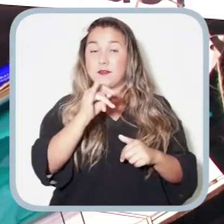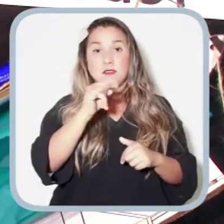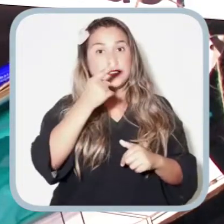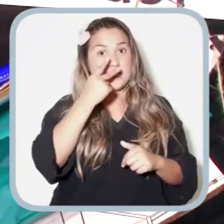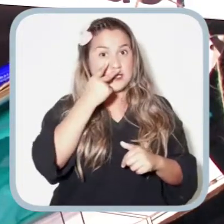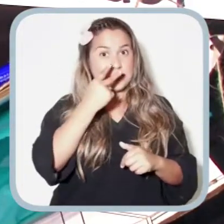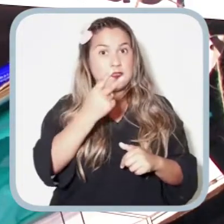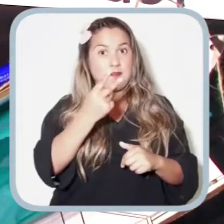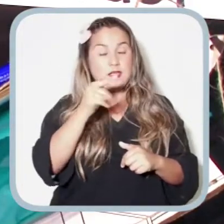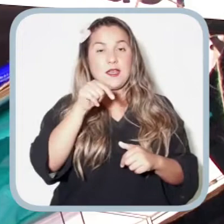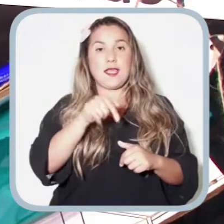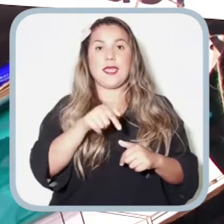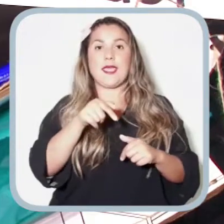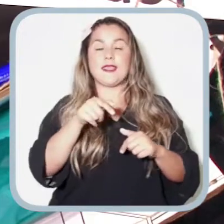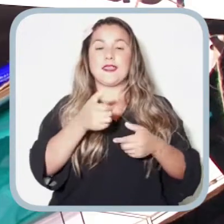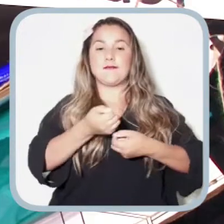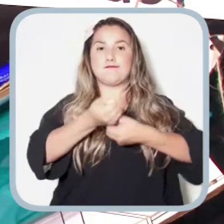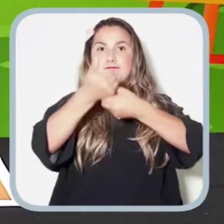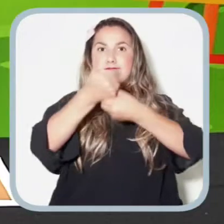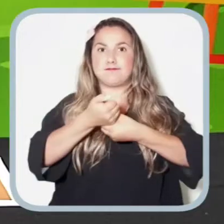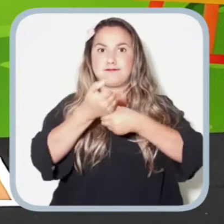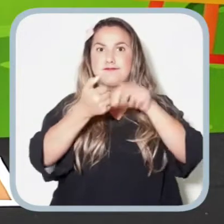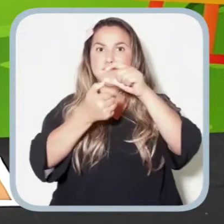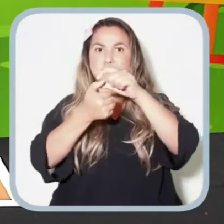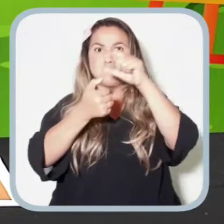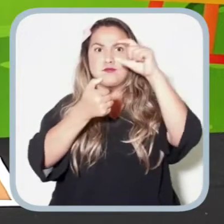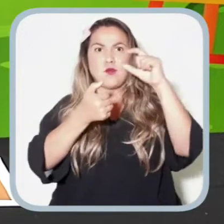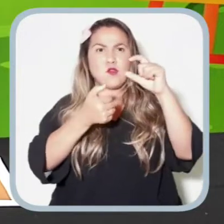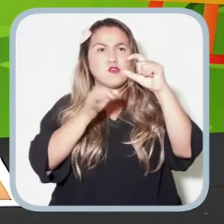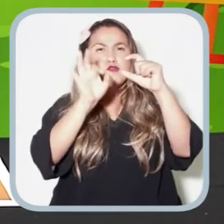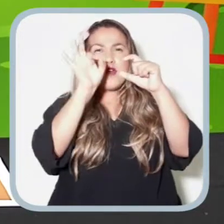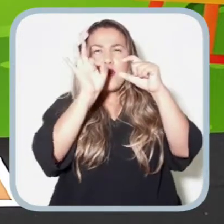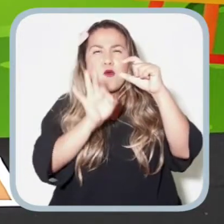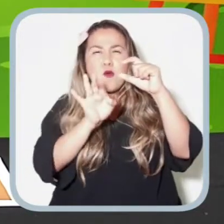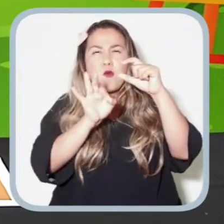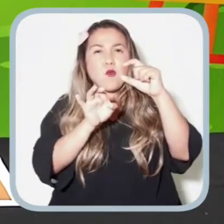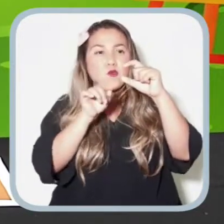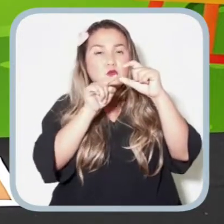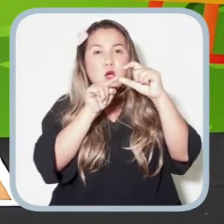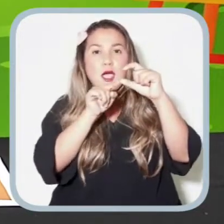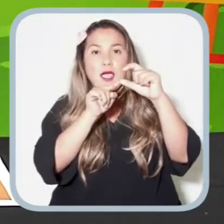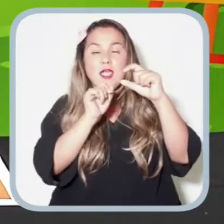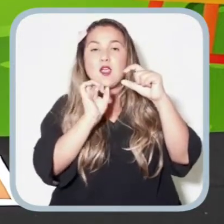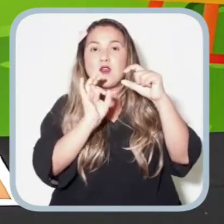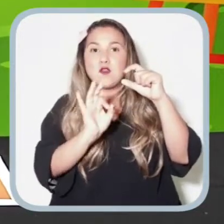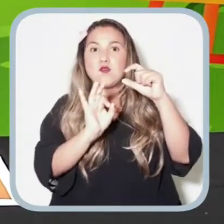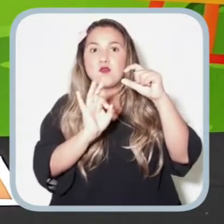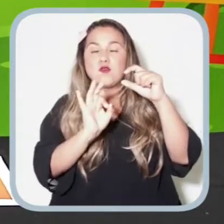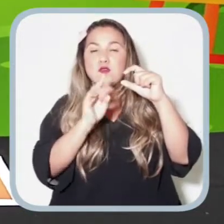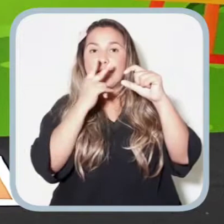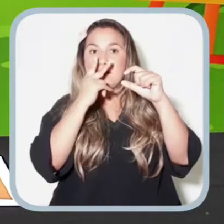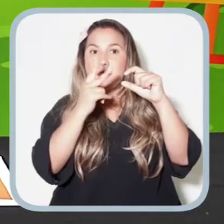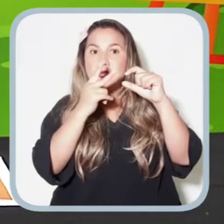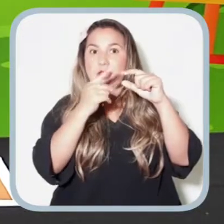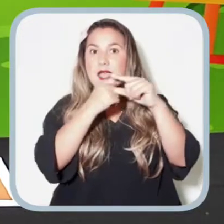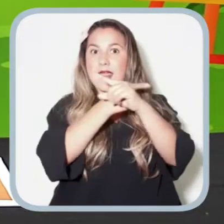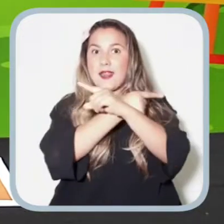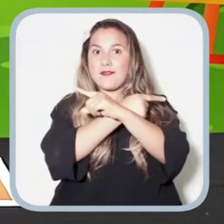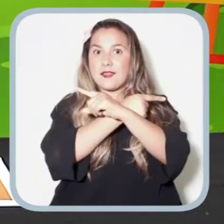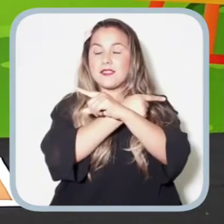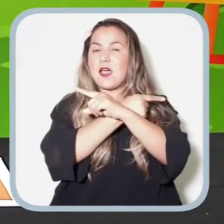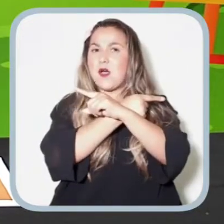si se fijan este corcho cabe justito acá avn al revés